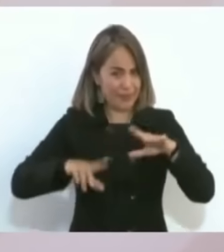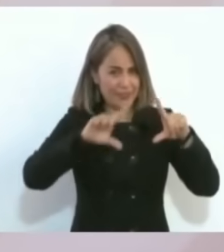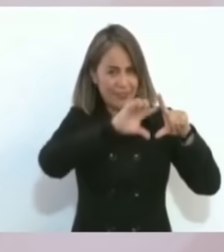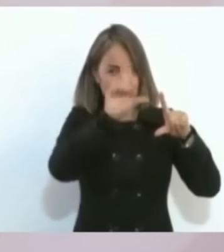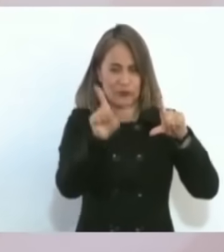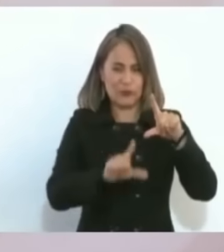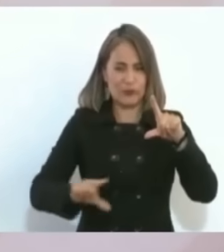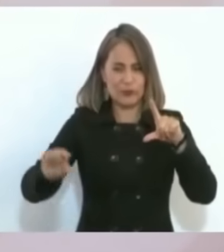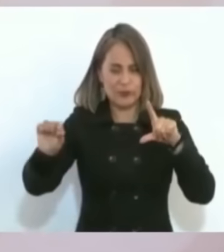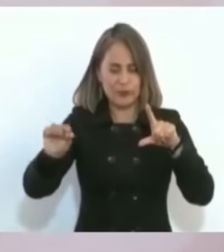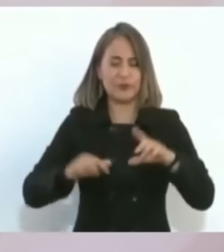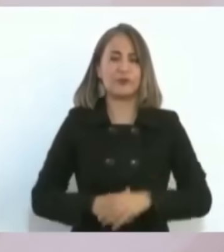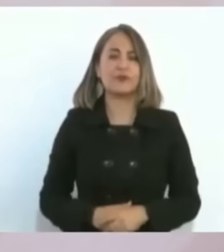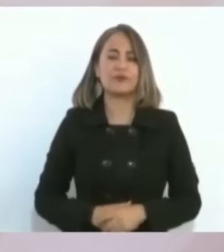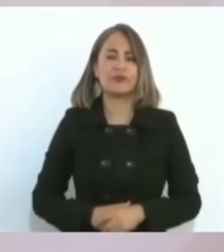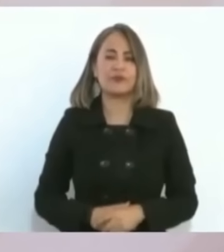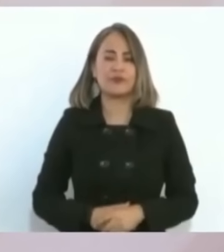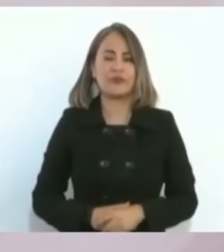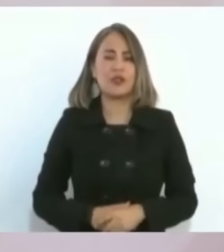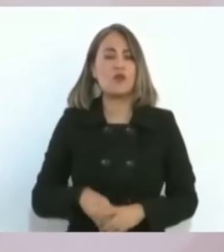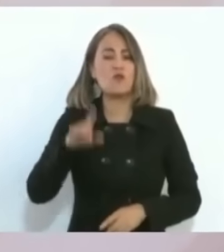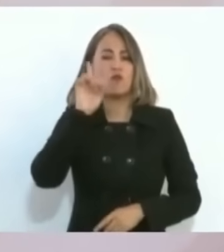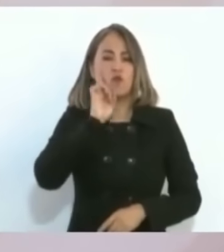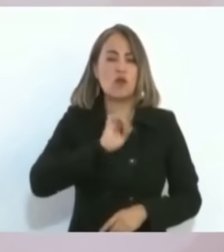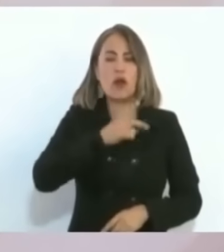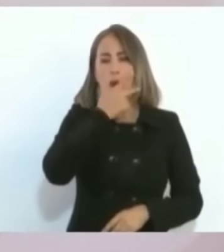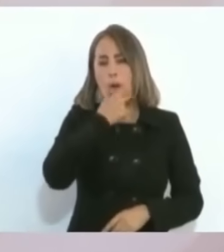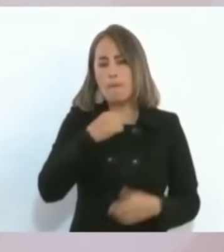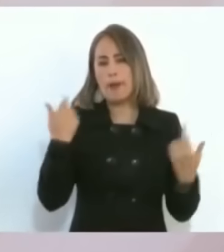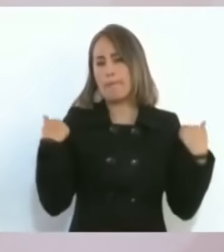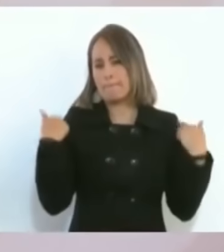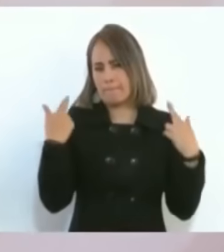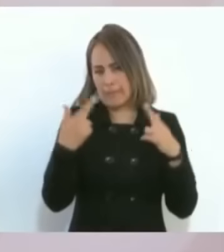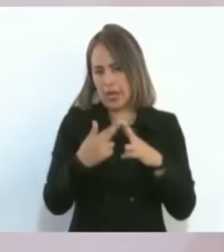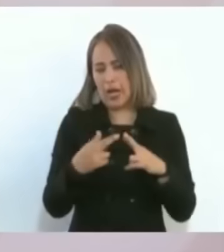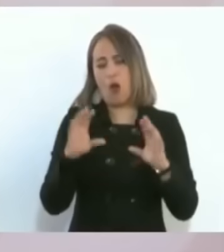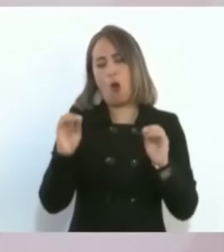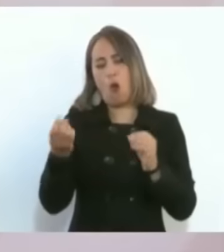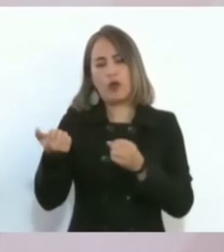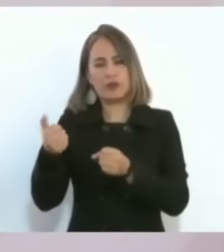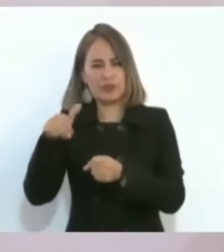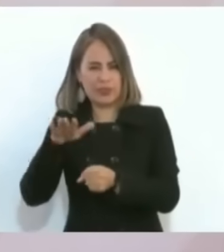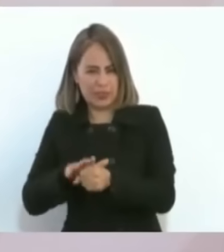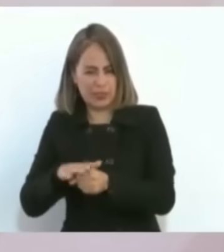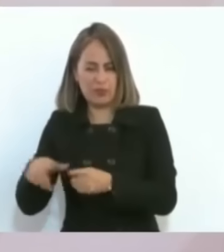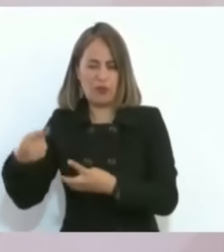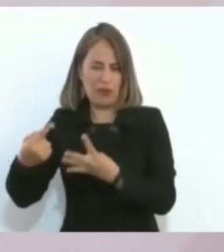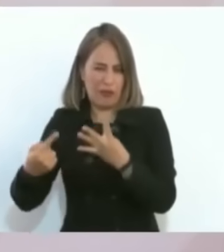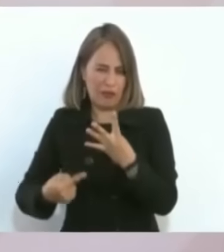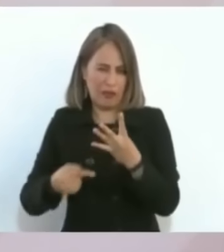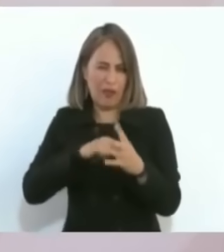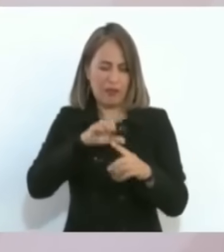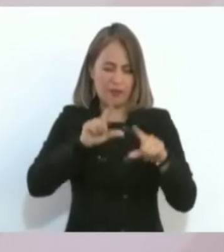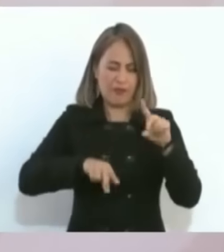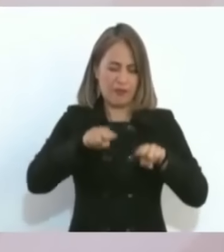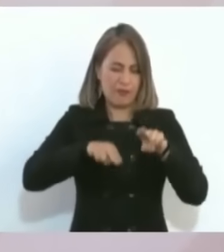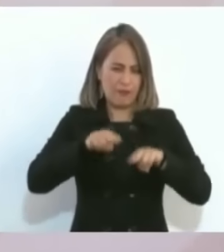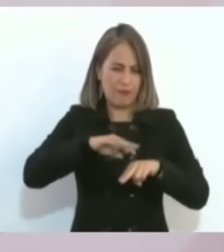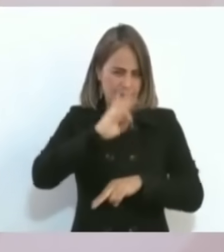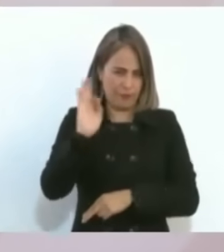nacional de maestros y trabajadores de la educación de la federación